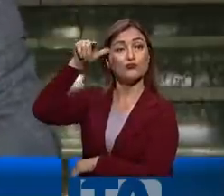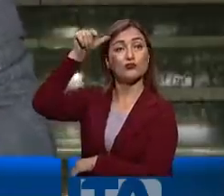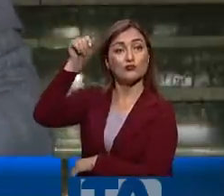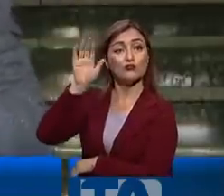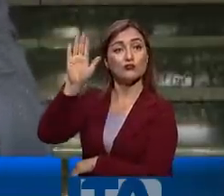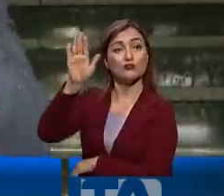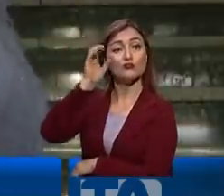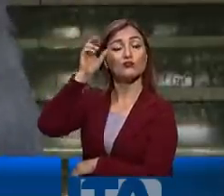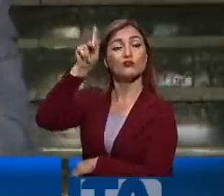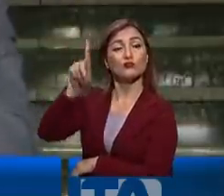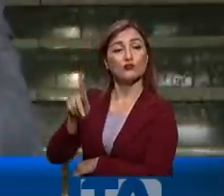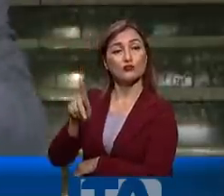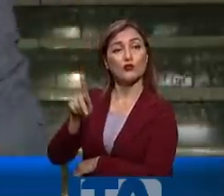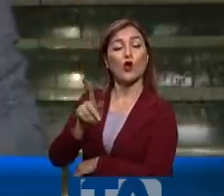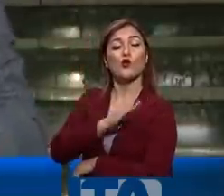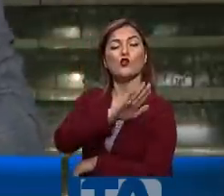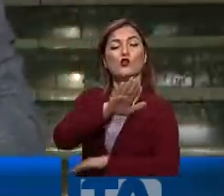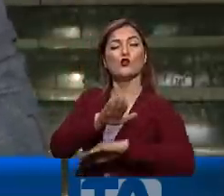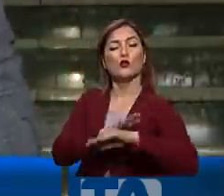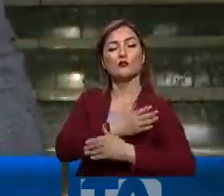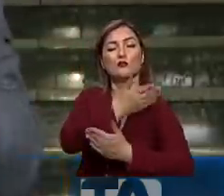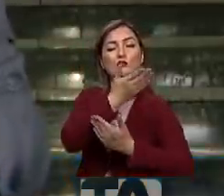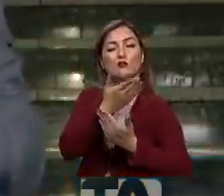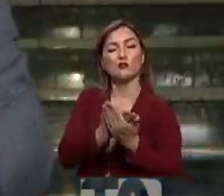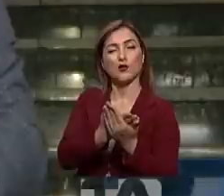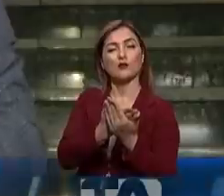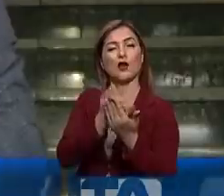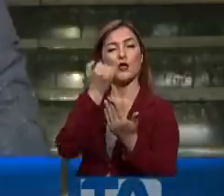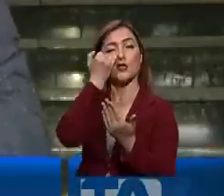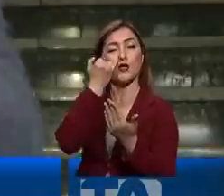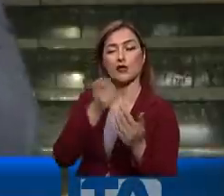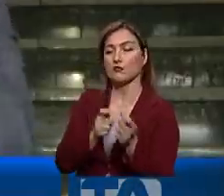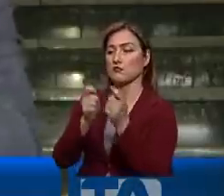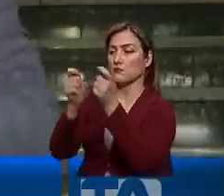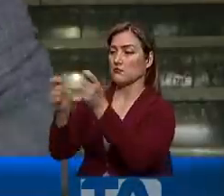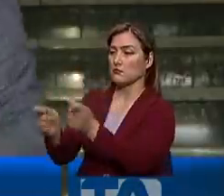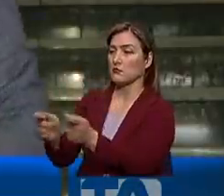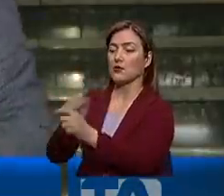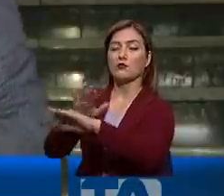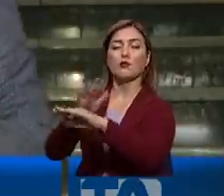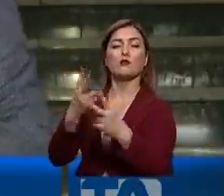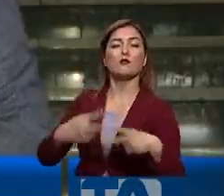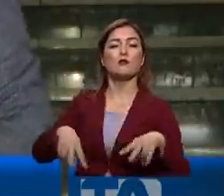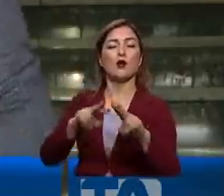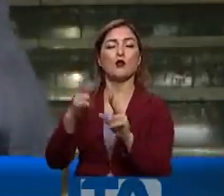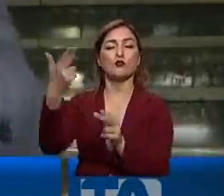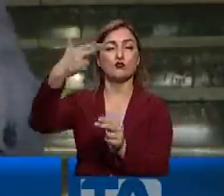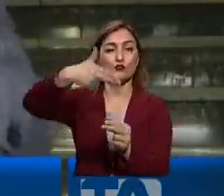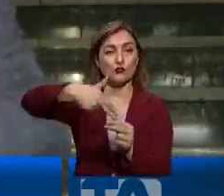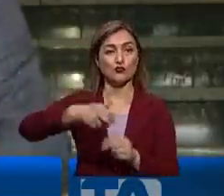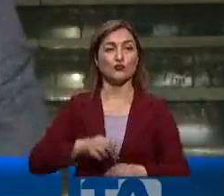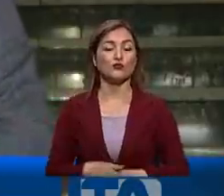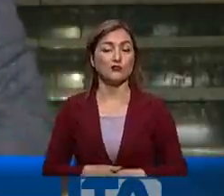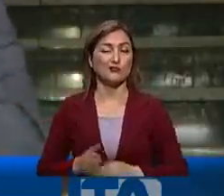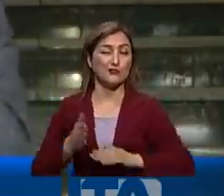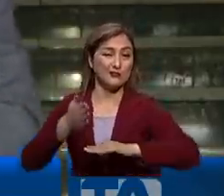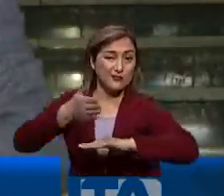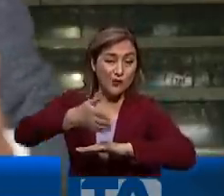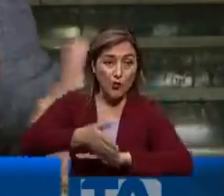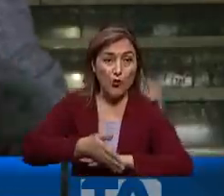vista en torno a una propuesta entregada por el sector indígena en torno al precio de los combustibles, luego de lo